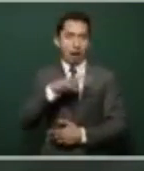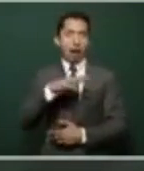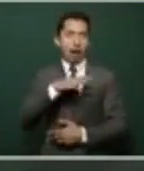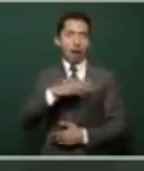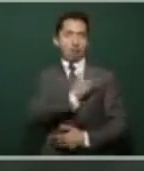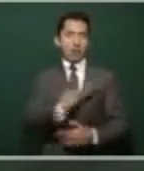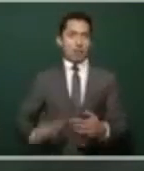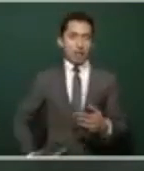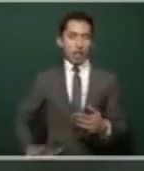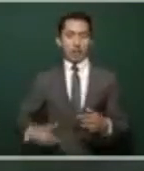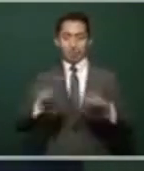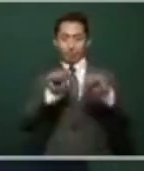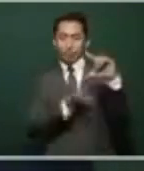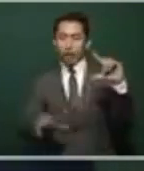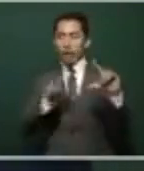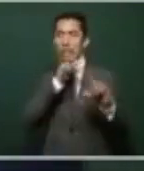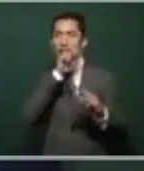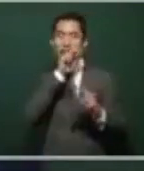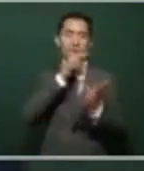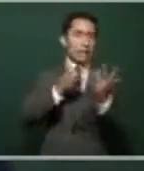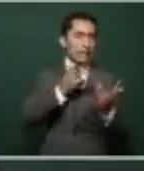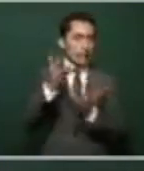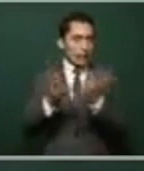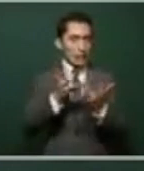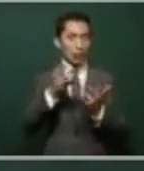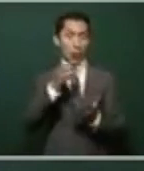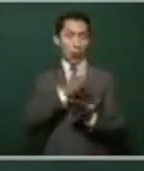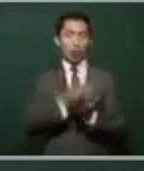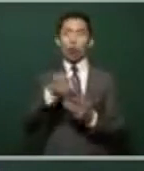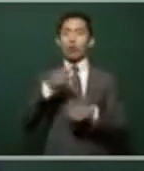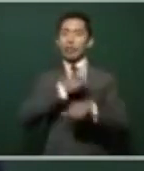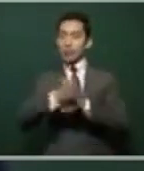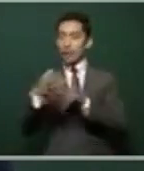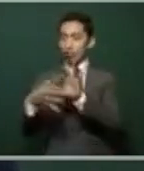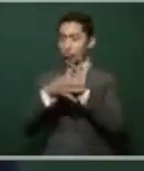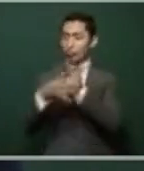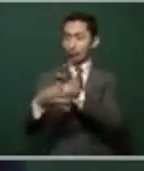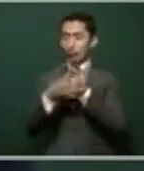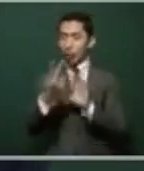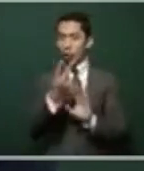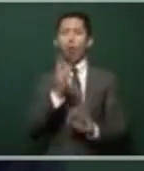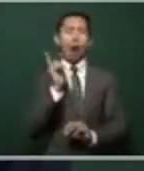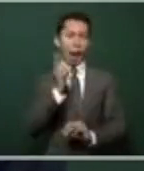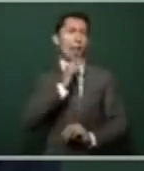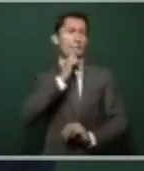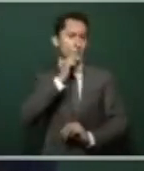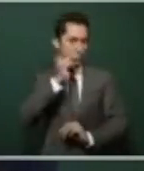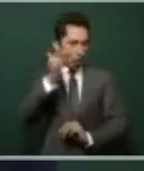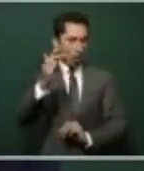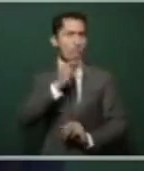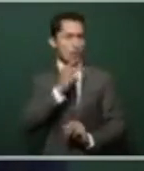de la República, la labor conjunta con el gobierno del estado, espero día a día vayan mejorando